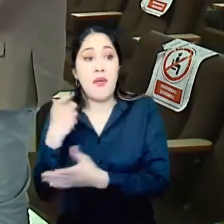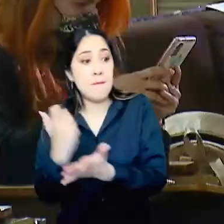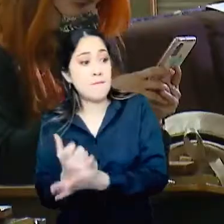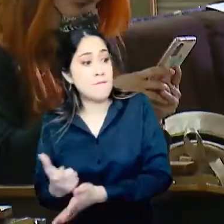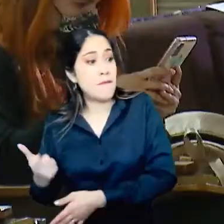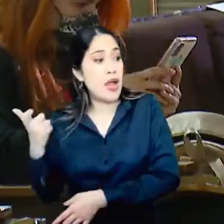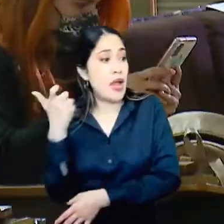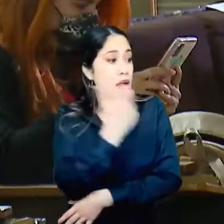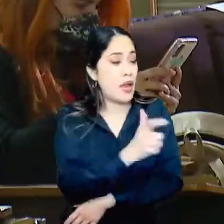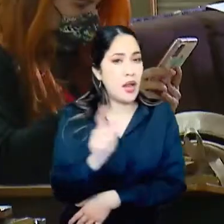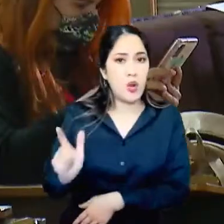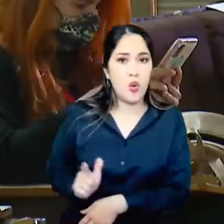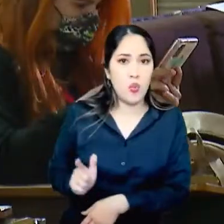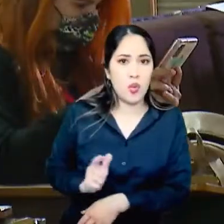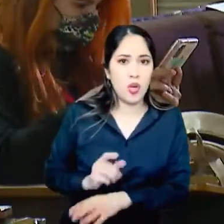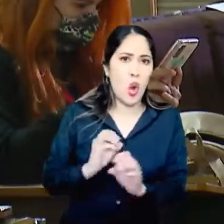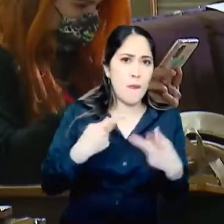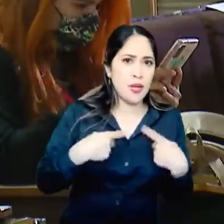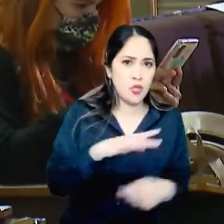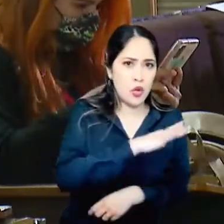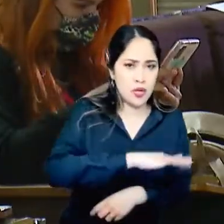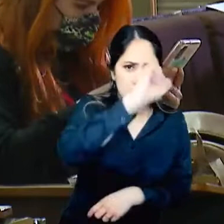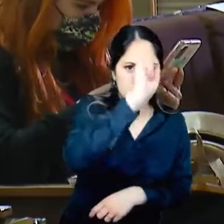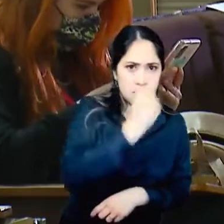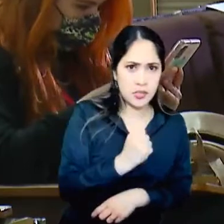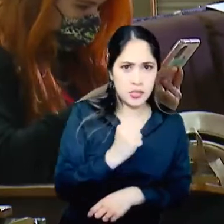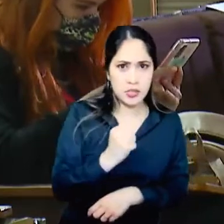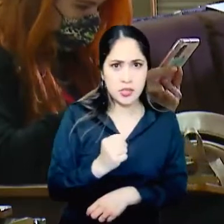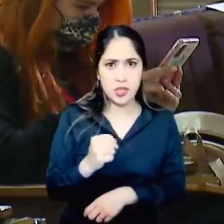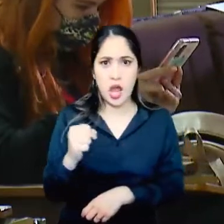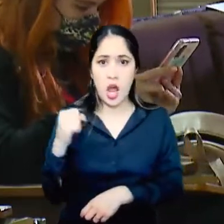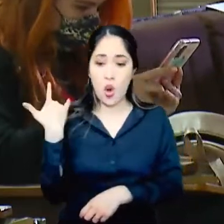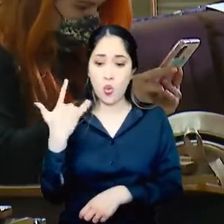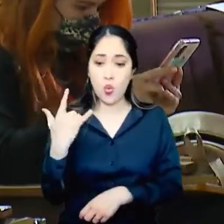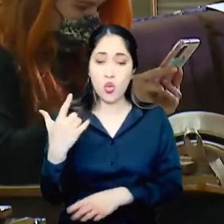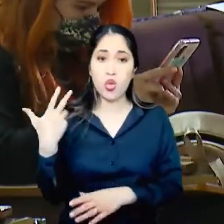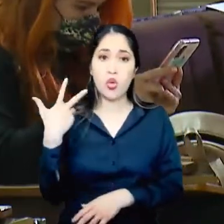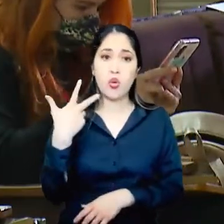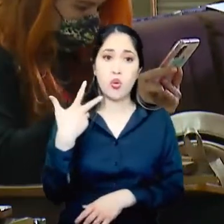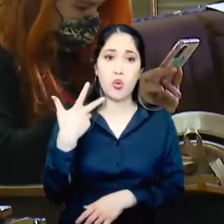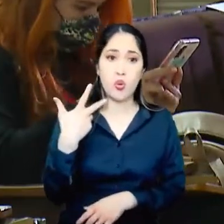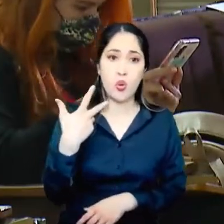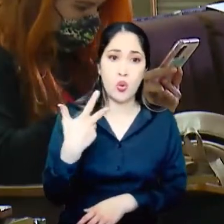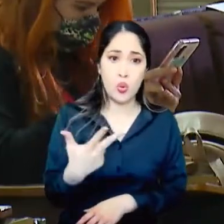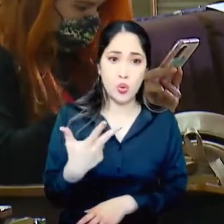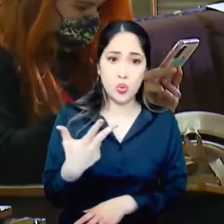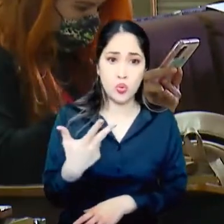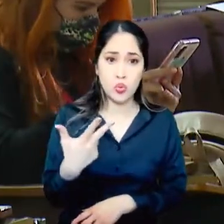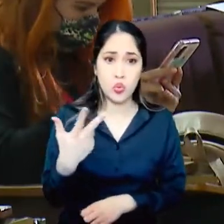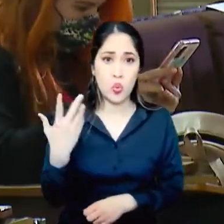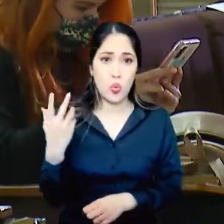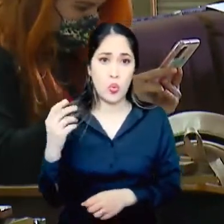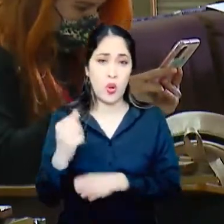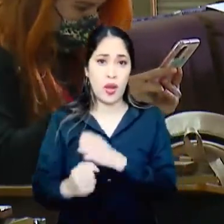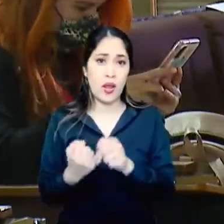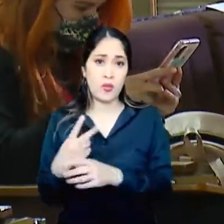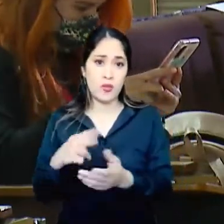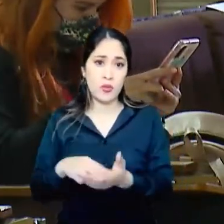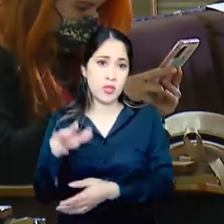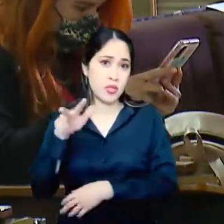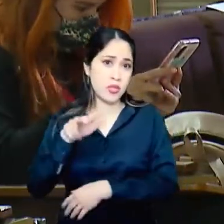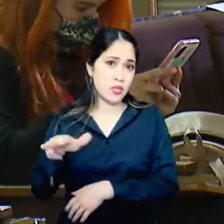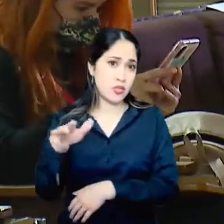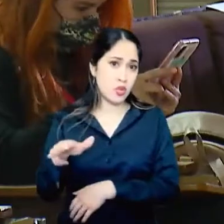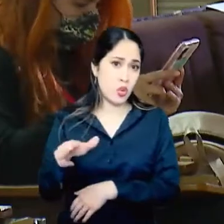Y la fecha, el último día de julio de 2018, bueno, no lleva uno, ni dos, ni tres, lleva